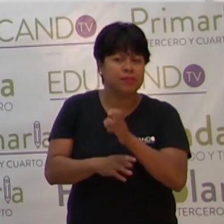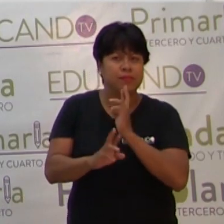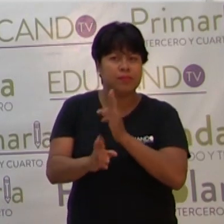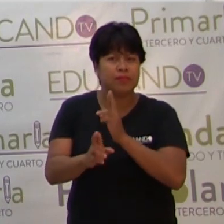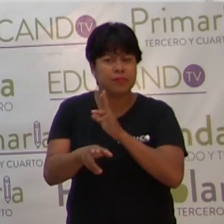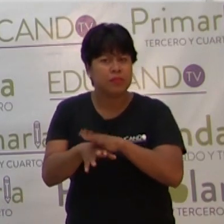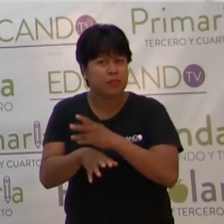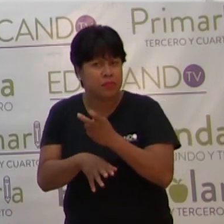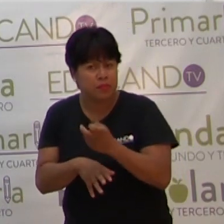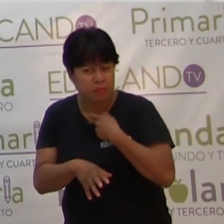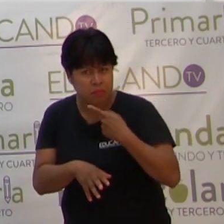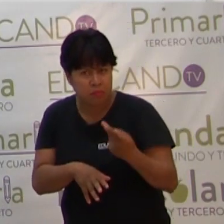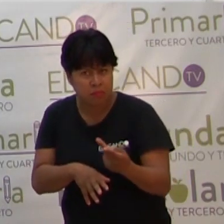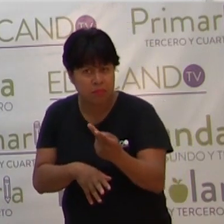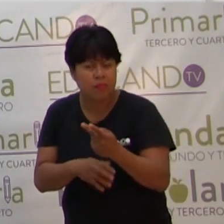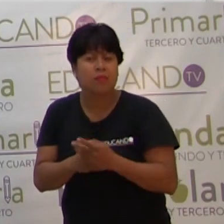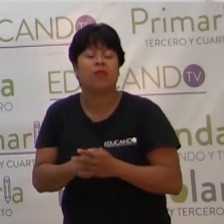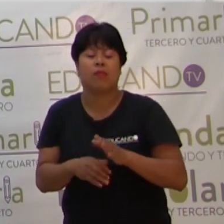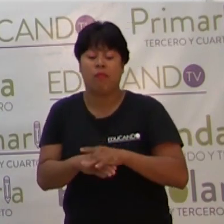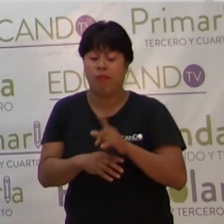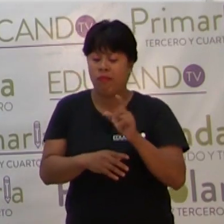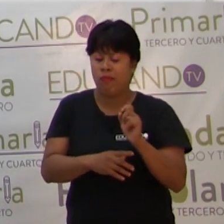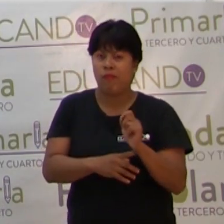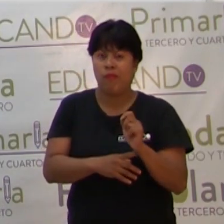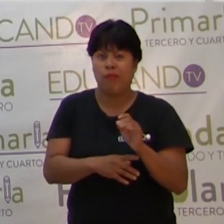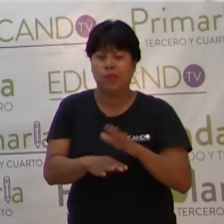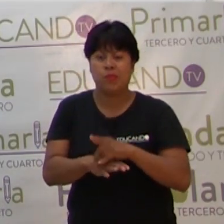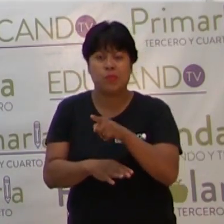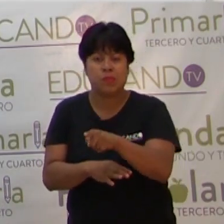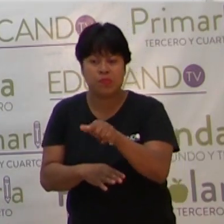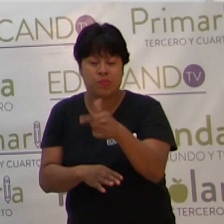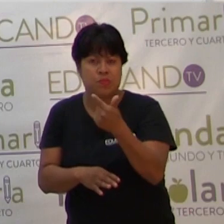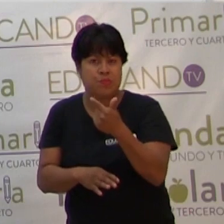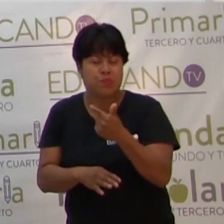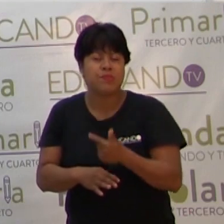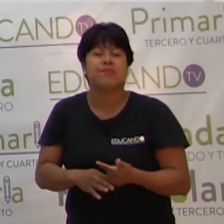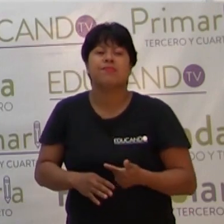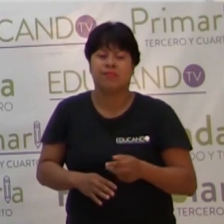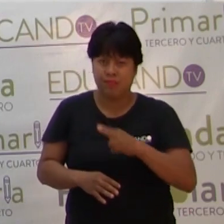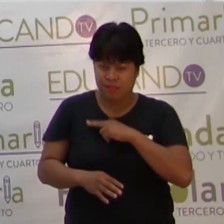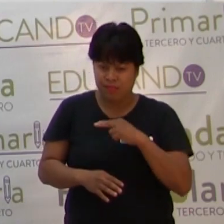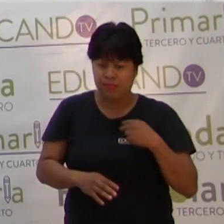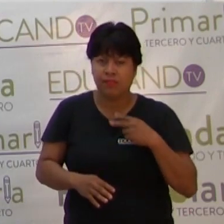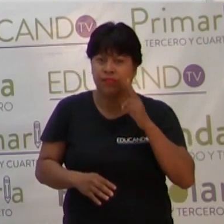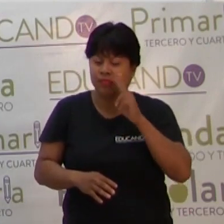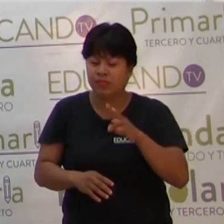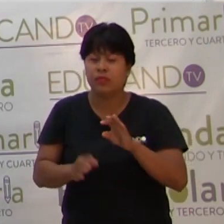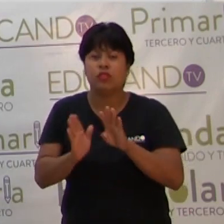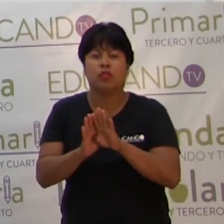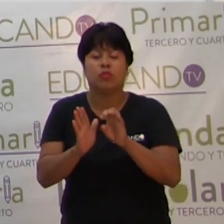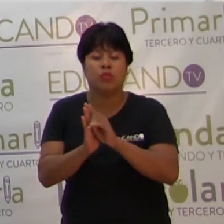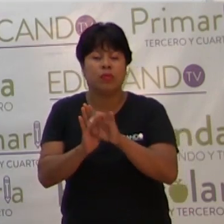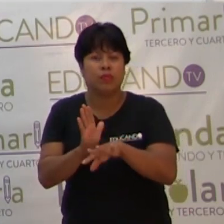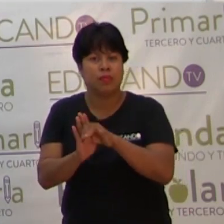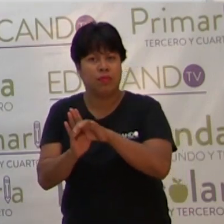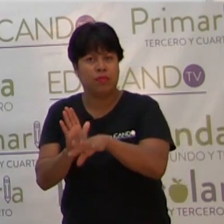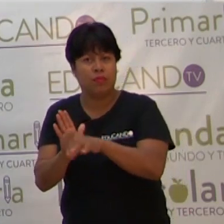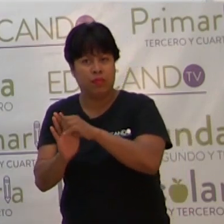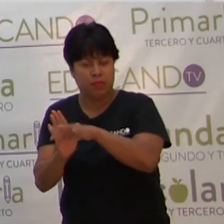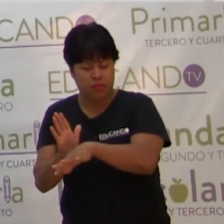la pregunta. ¿Por qué nos da 20 y aquí por qué nos da 12? Y lo vamos a ejemplificar por qué nos da cada uno de